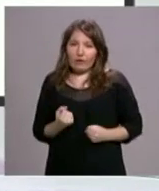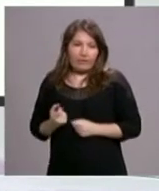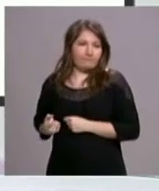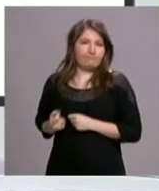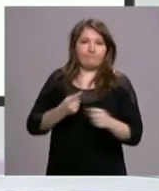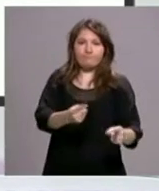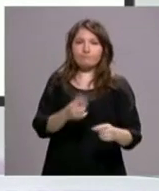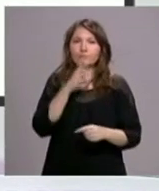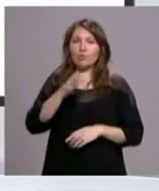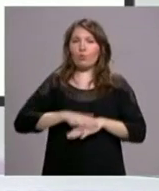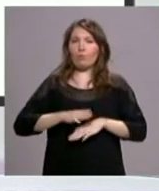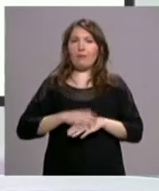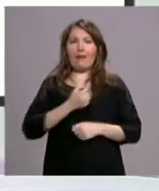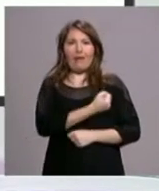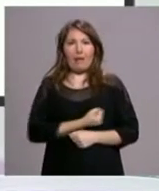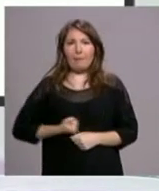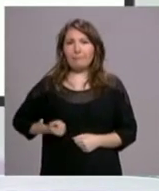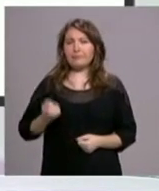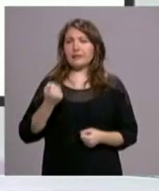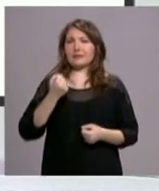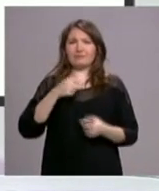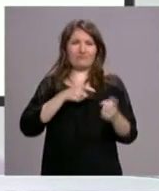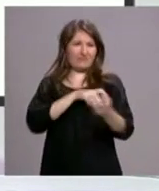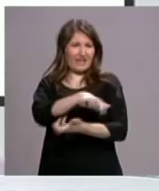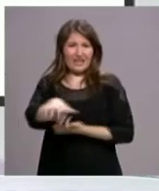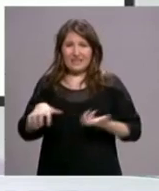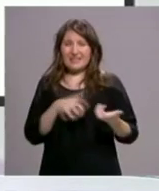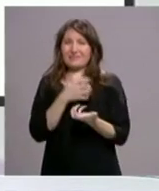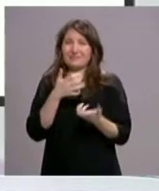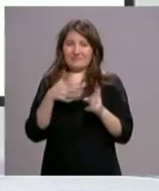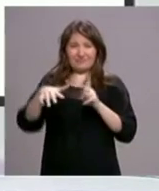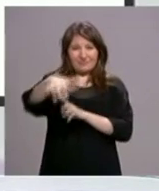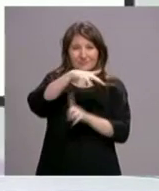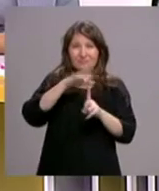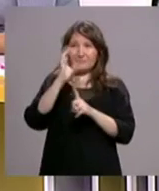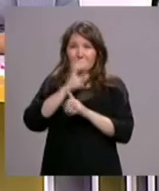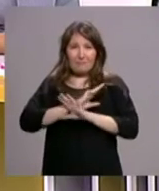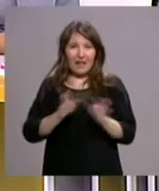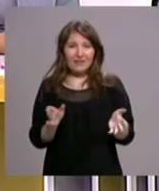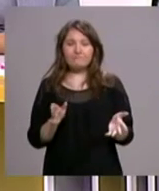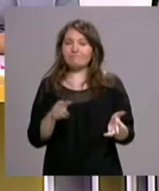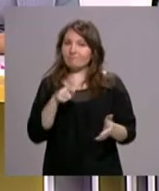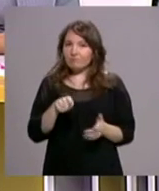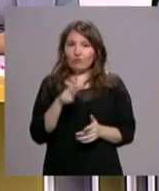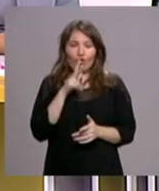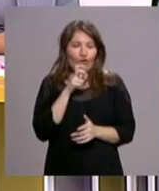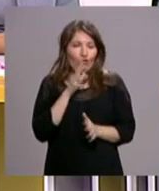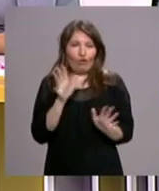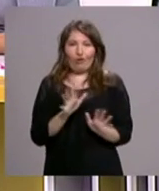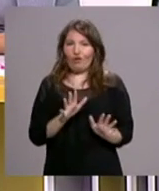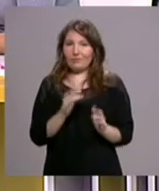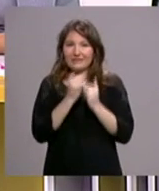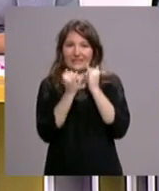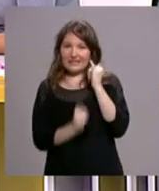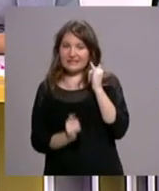el hambre, por las guerras, por los factores medioambientales, pues ese drama se agudiza todavía